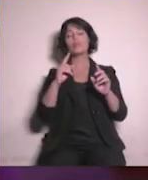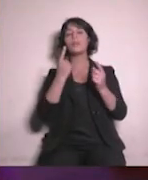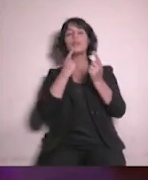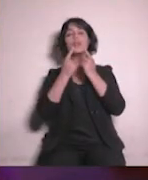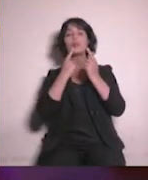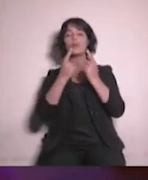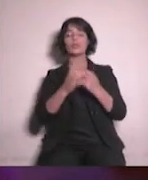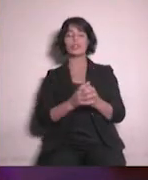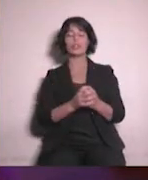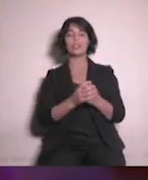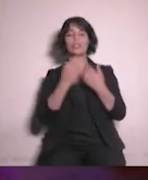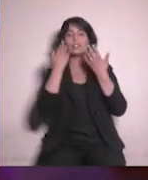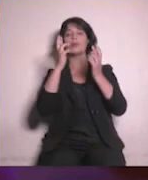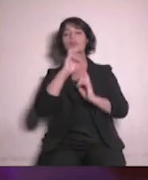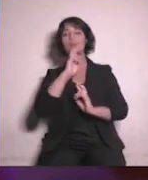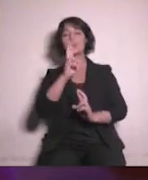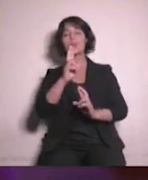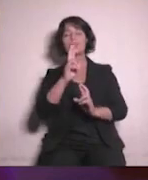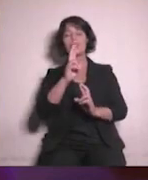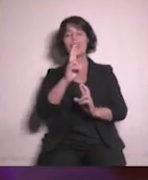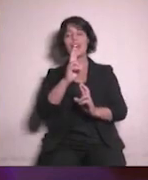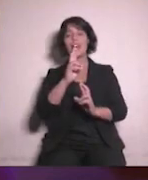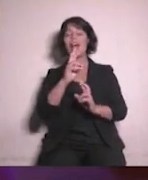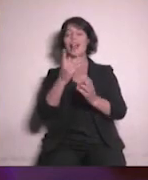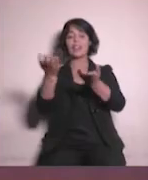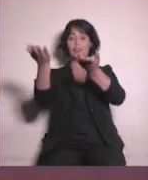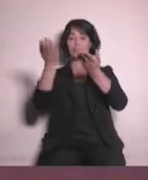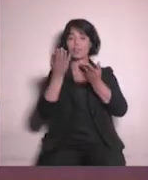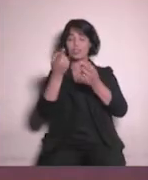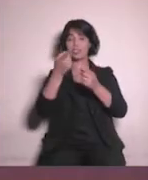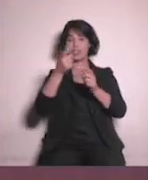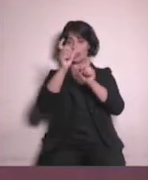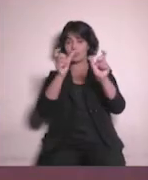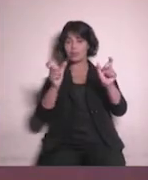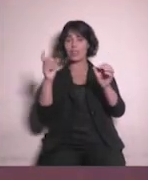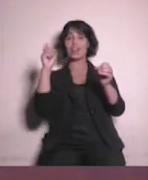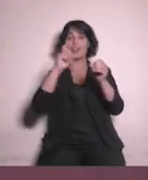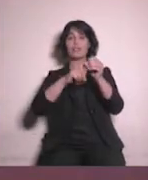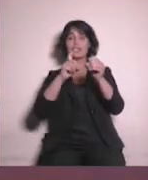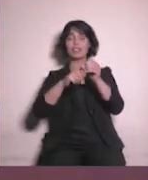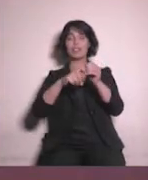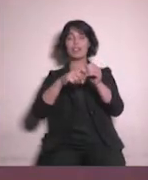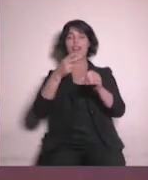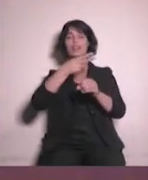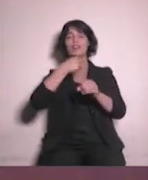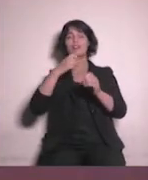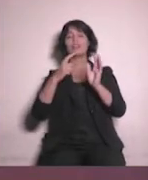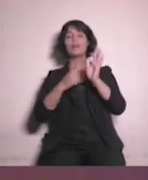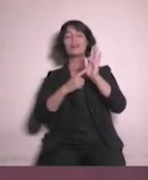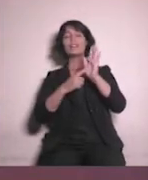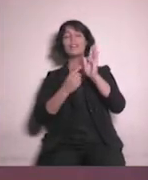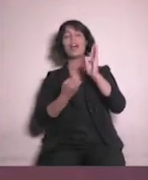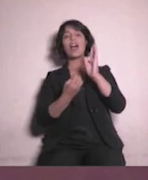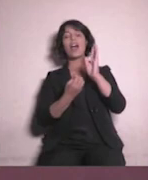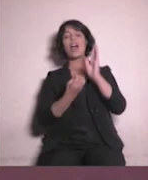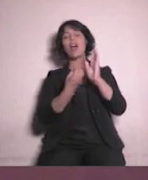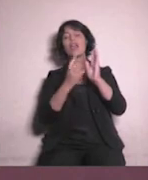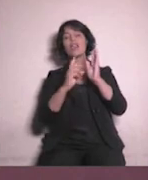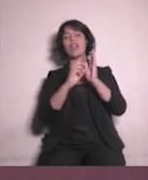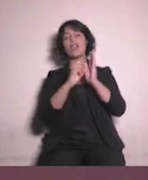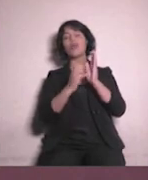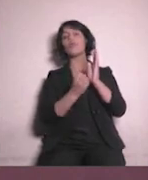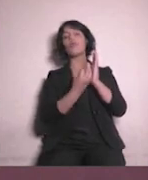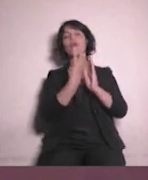preguntas y daremos respuesta a las que hemos recibido de nuestros afiliados en nuestro sitio web. Ahora les dejo con Juan